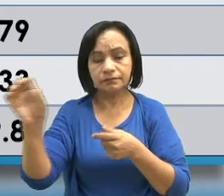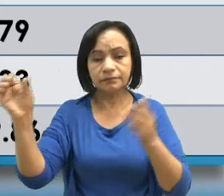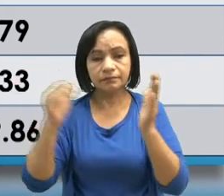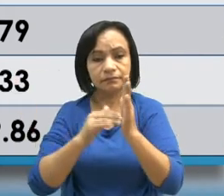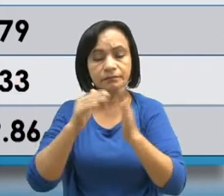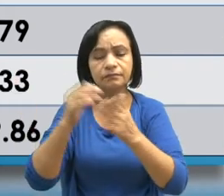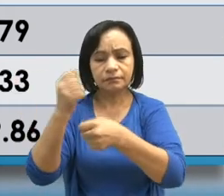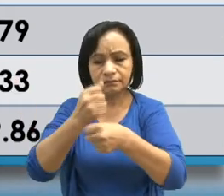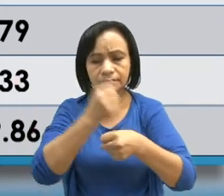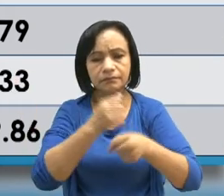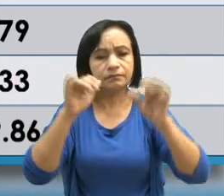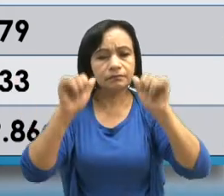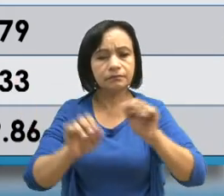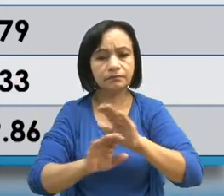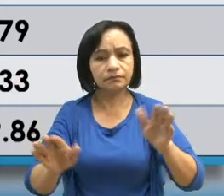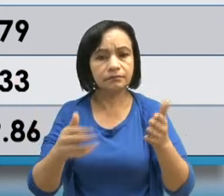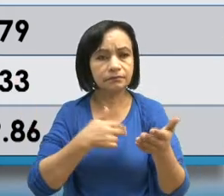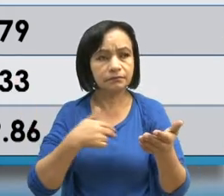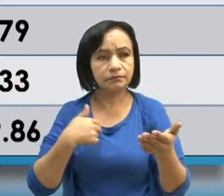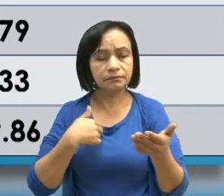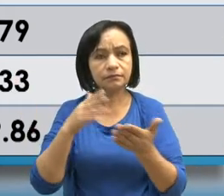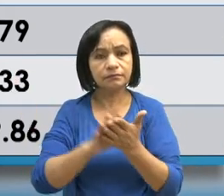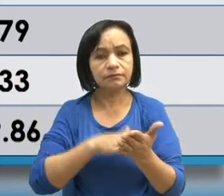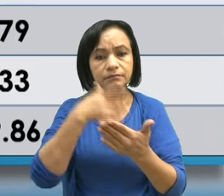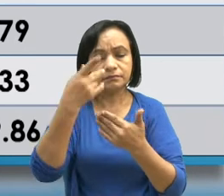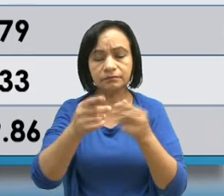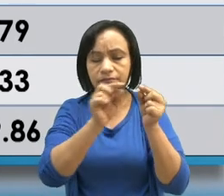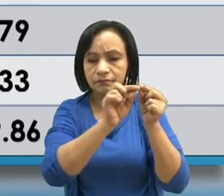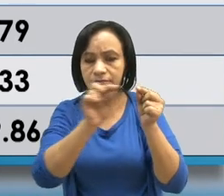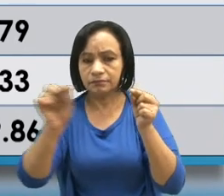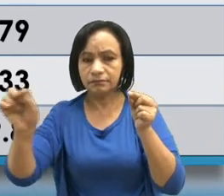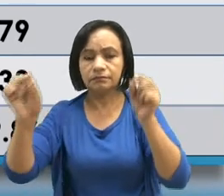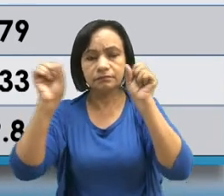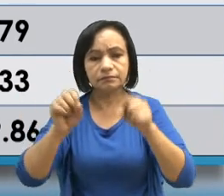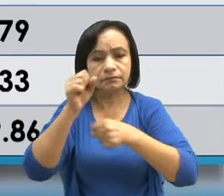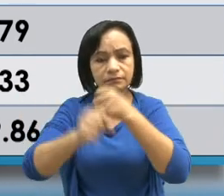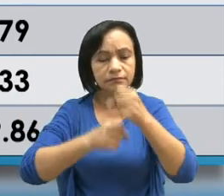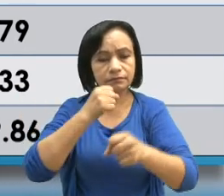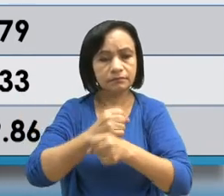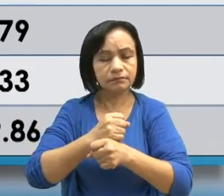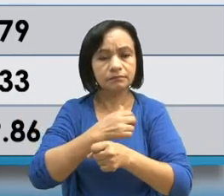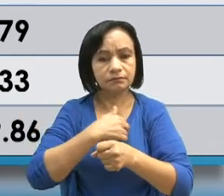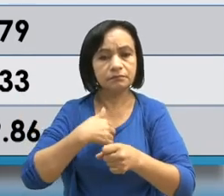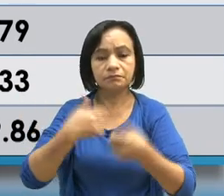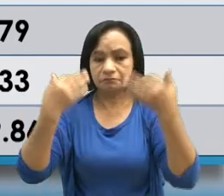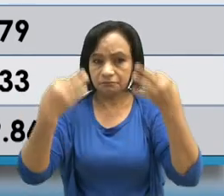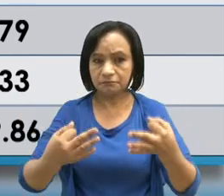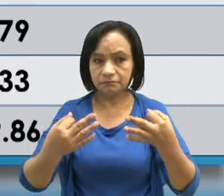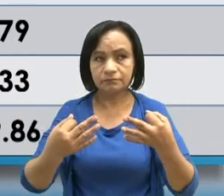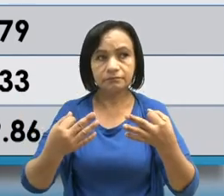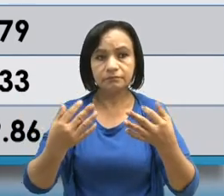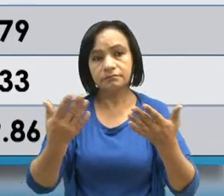de ejecución. No, si fuera una programación lineal, podríamos decir entonces que al final del año nosotros estaríamos cumpliendo. Pero